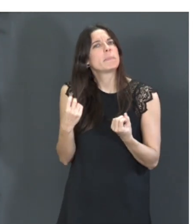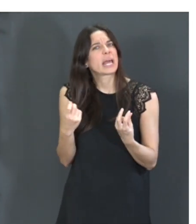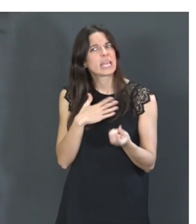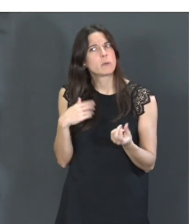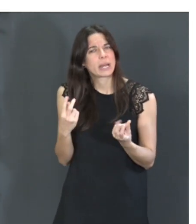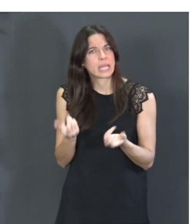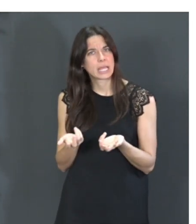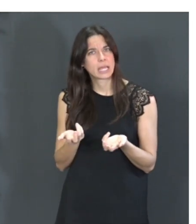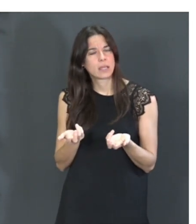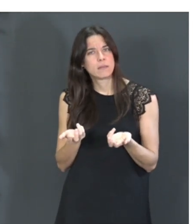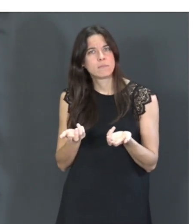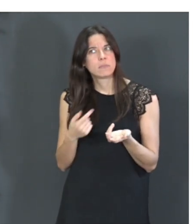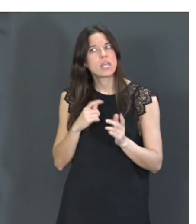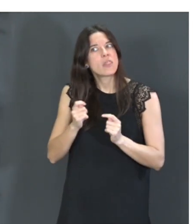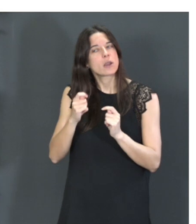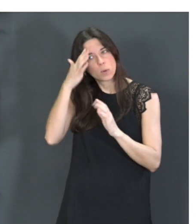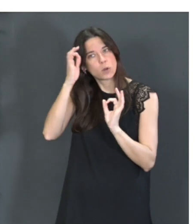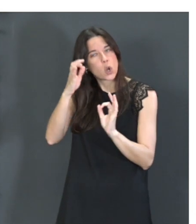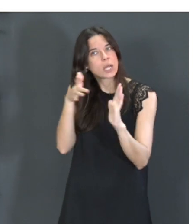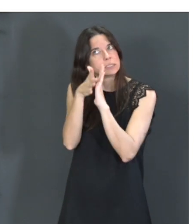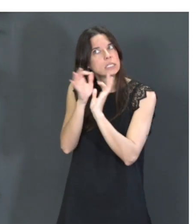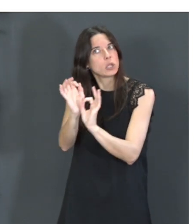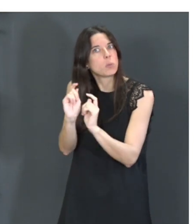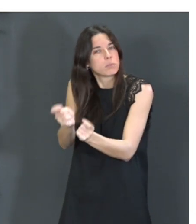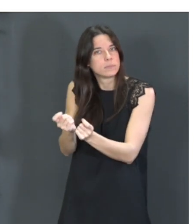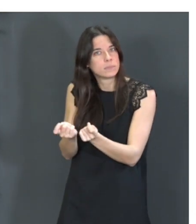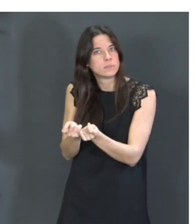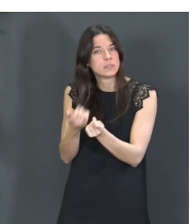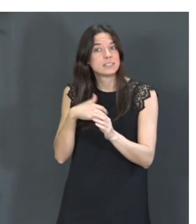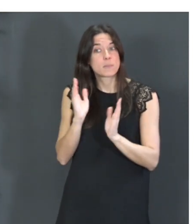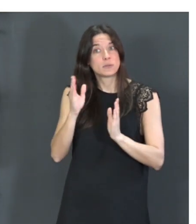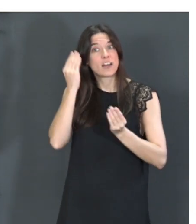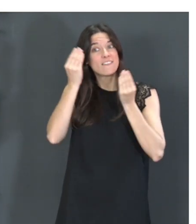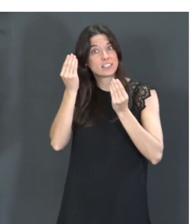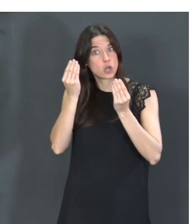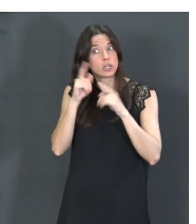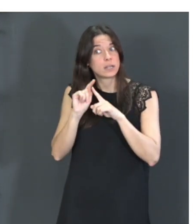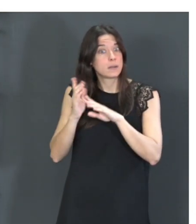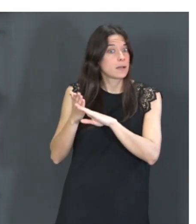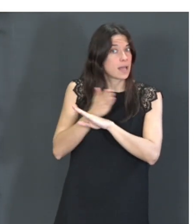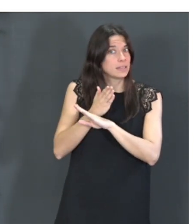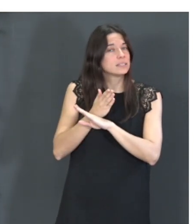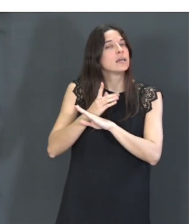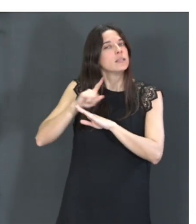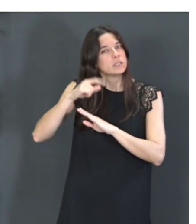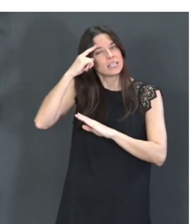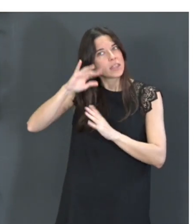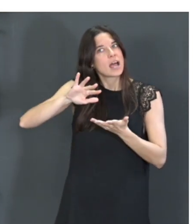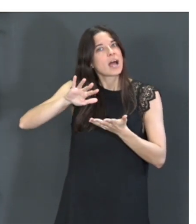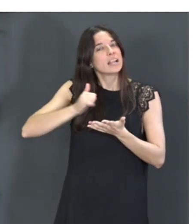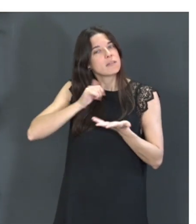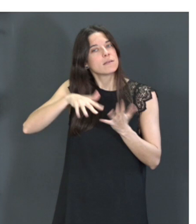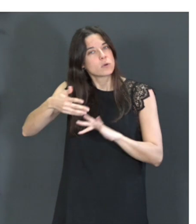artificial y darle sentido, y seguro que una vez que hagamos esa reflexión pues vamos a poder aplicar herramientas de inteligencia artificial, pero que haya